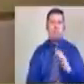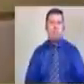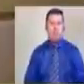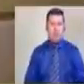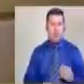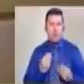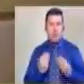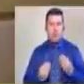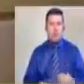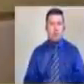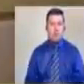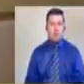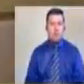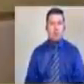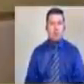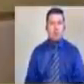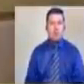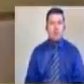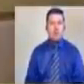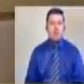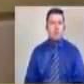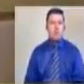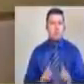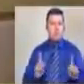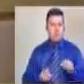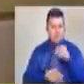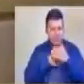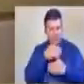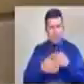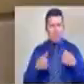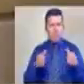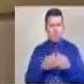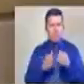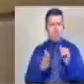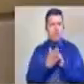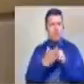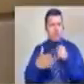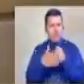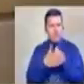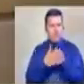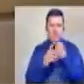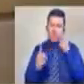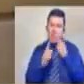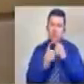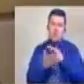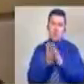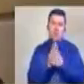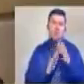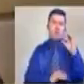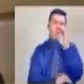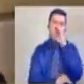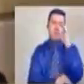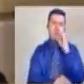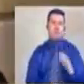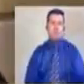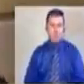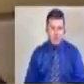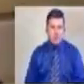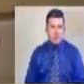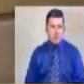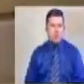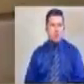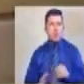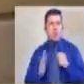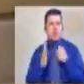haciendo. Pero este proceso y esta lucha por la paz de Colombia la han